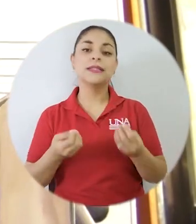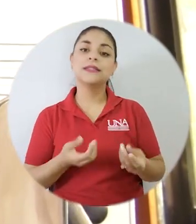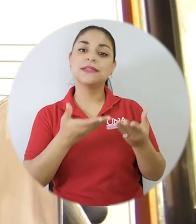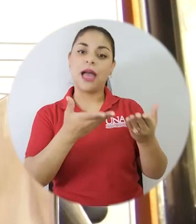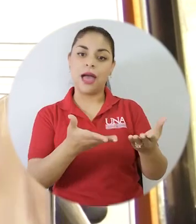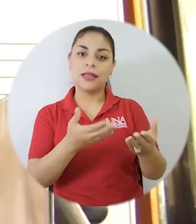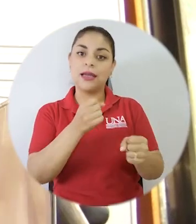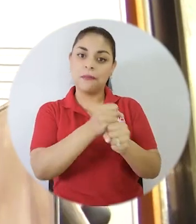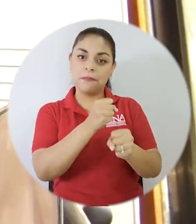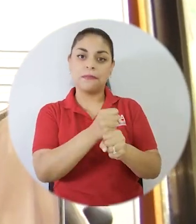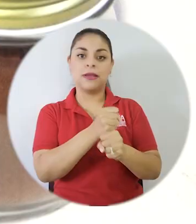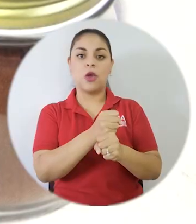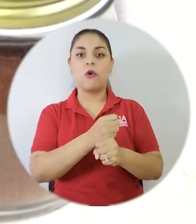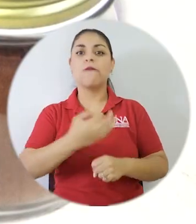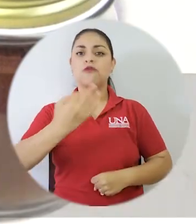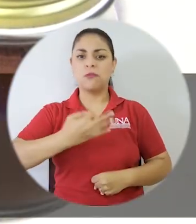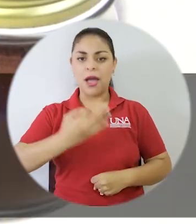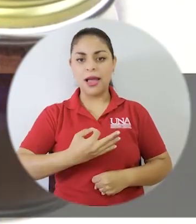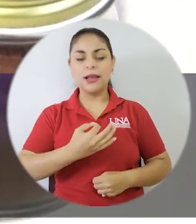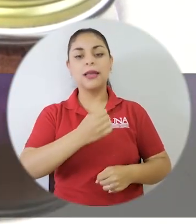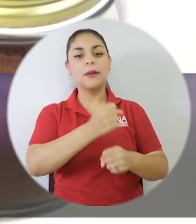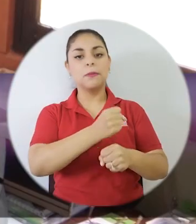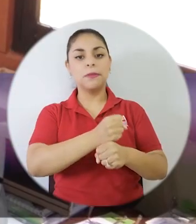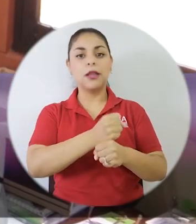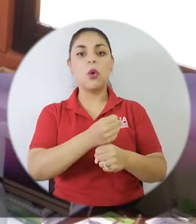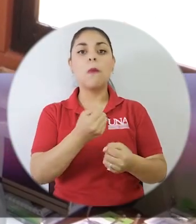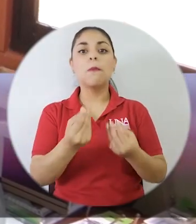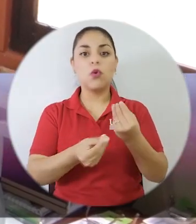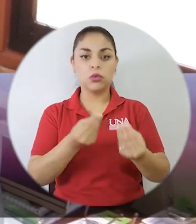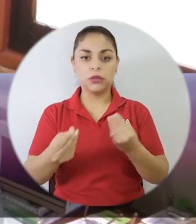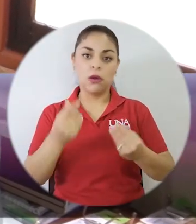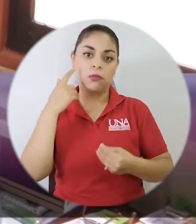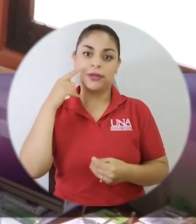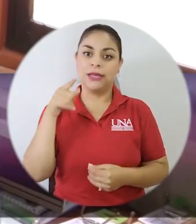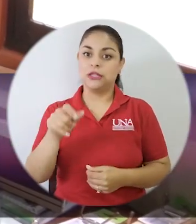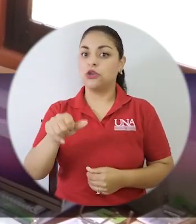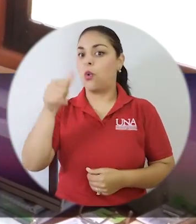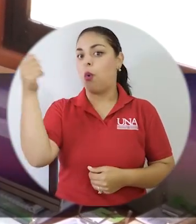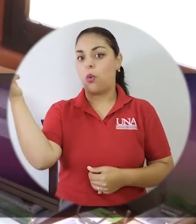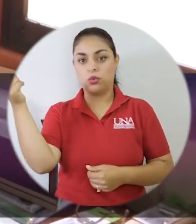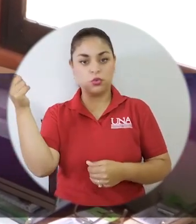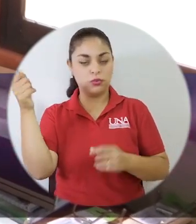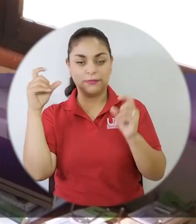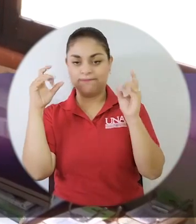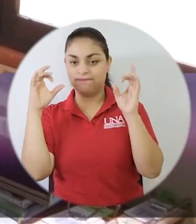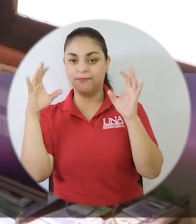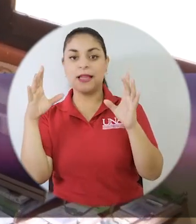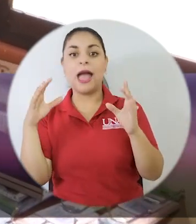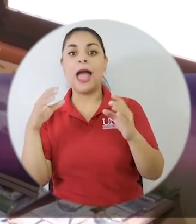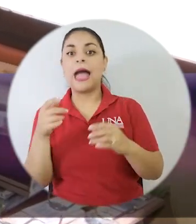de la generación de empleo productivo, de empleo formal, porque ese es otro drama, ¿no?